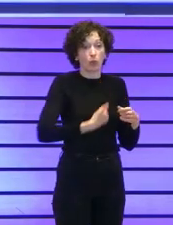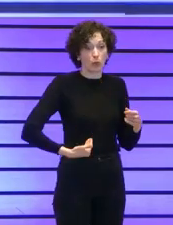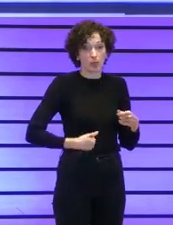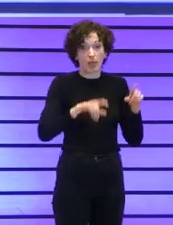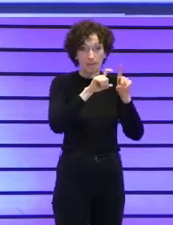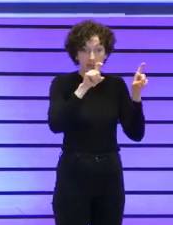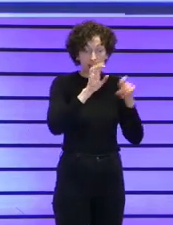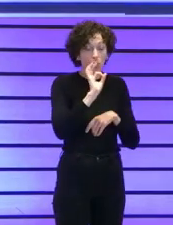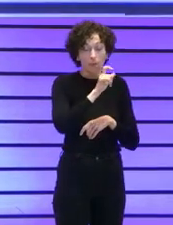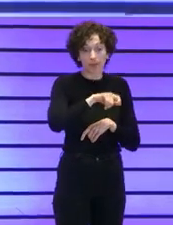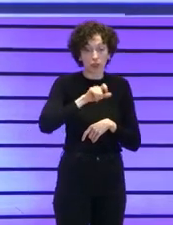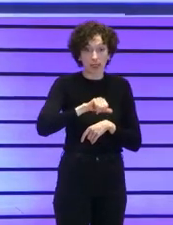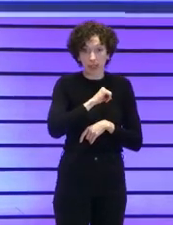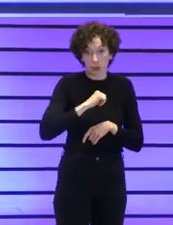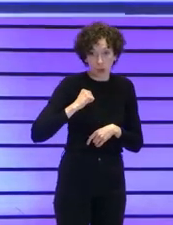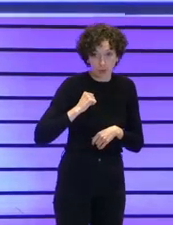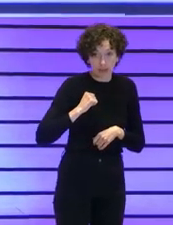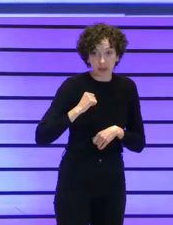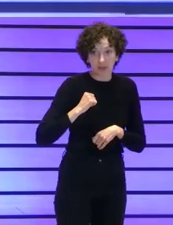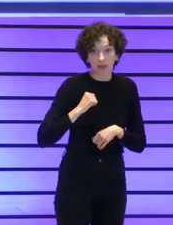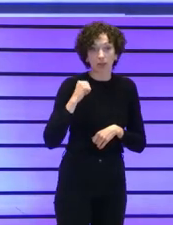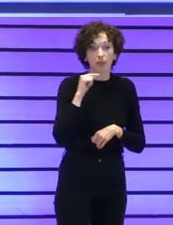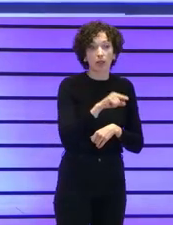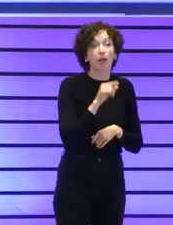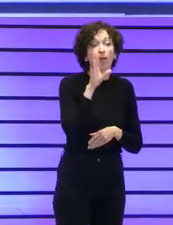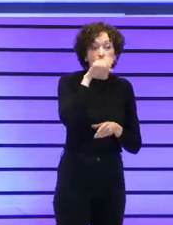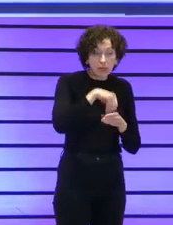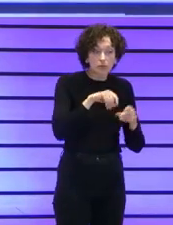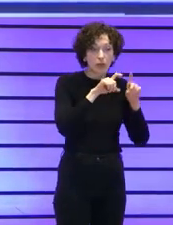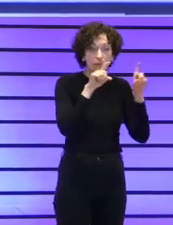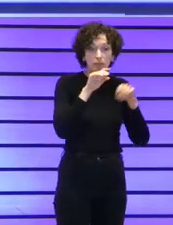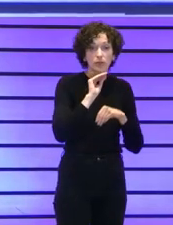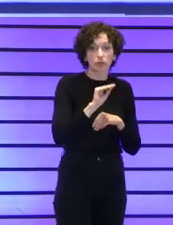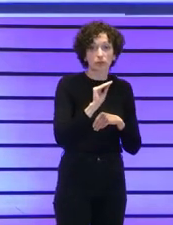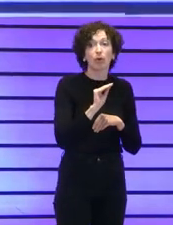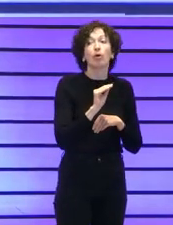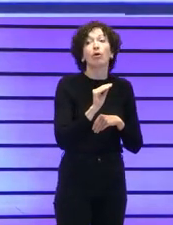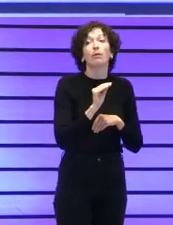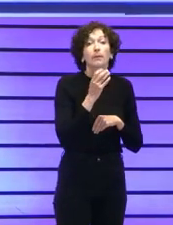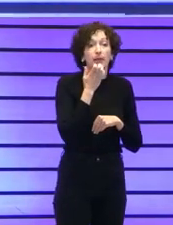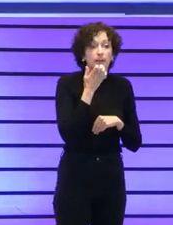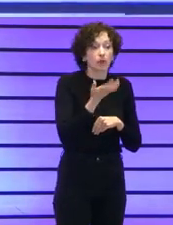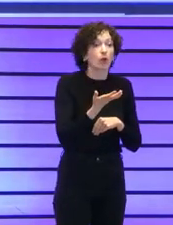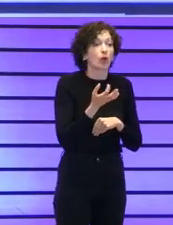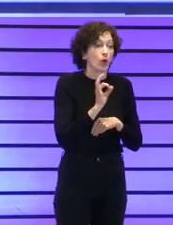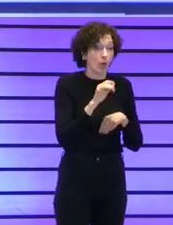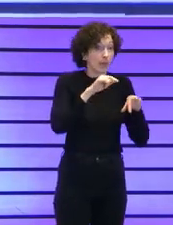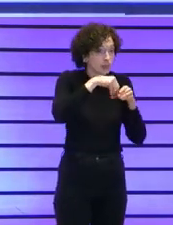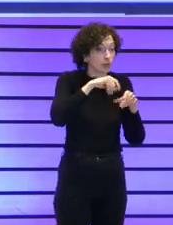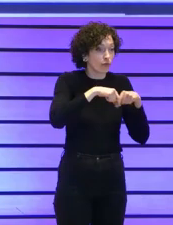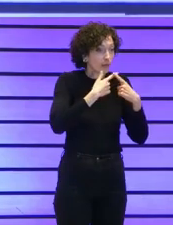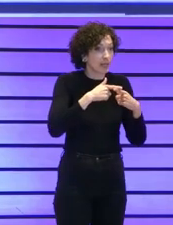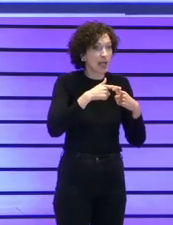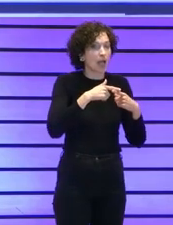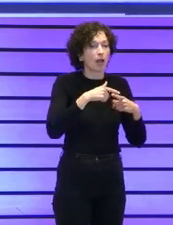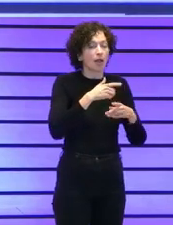autónomos, que tienen familiares con discapacidad de todo tipo. Es